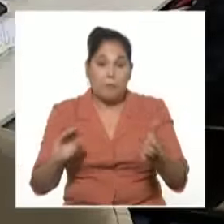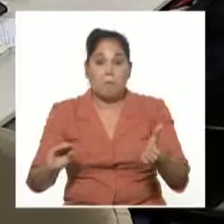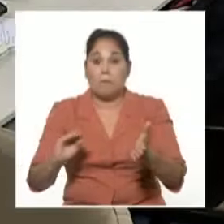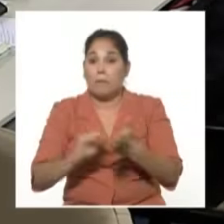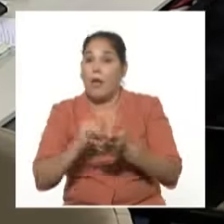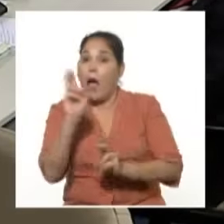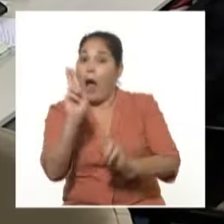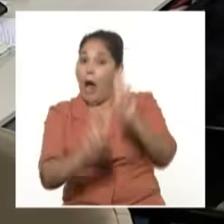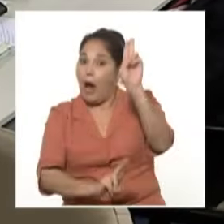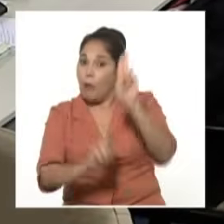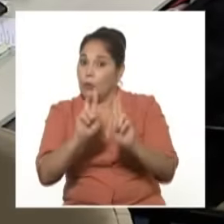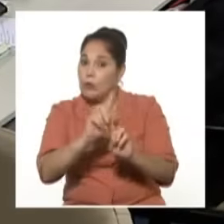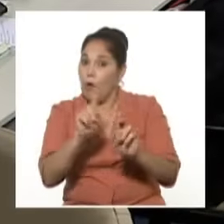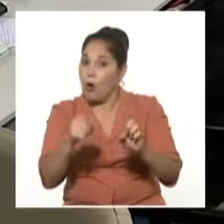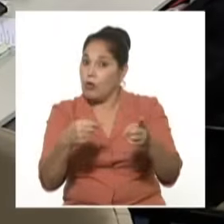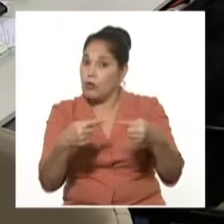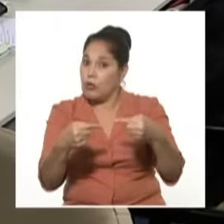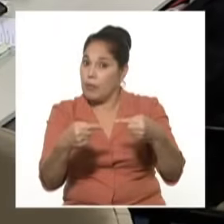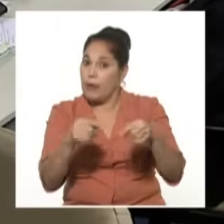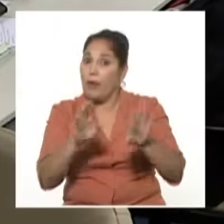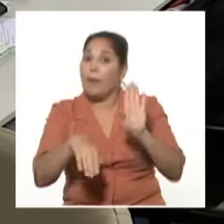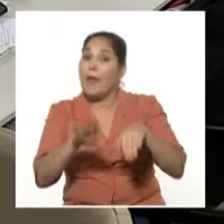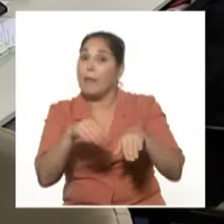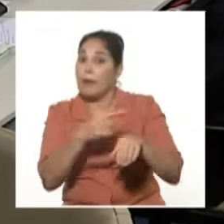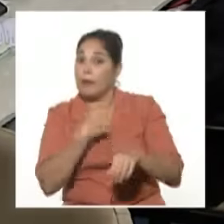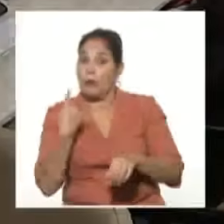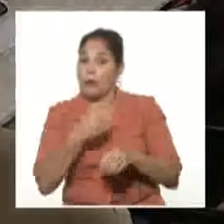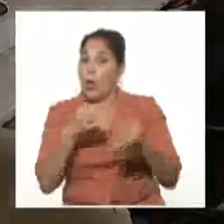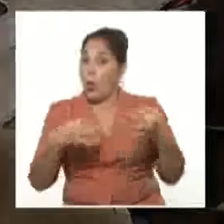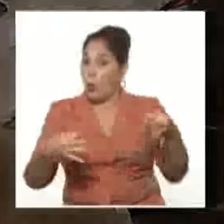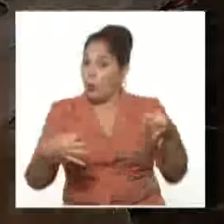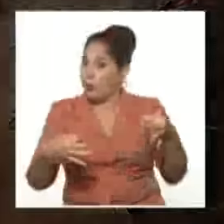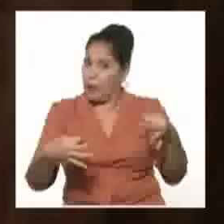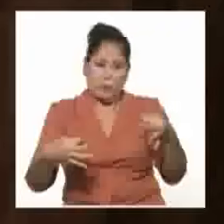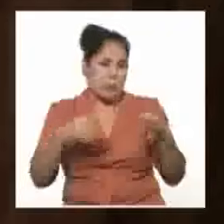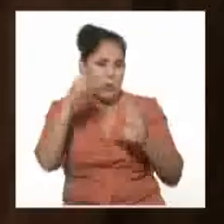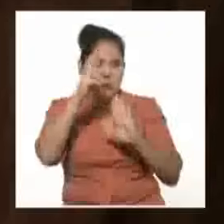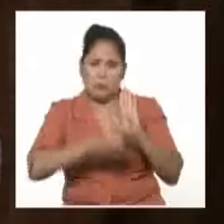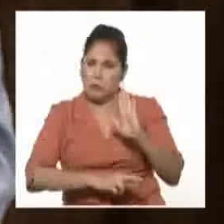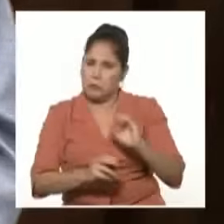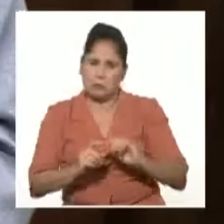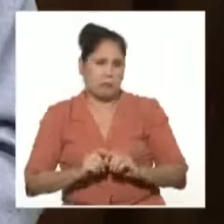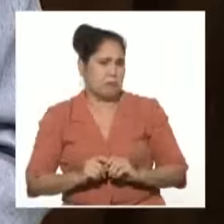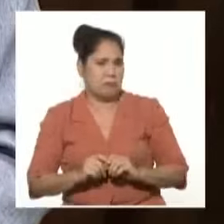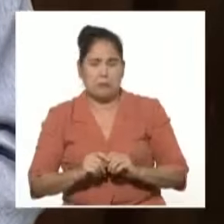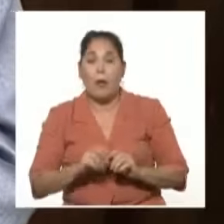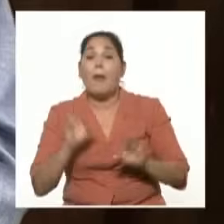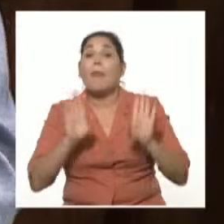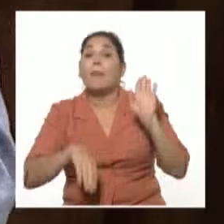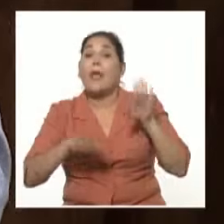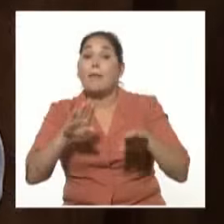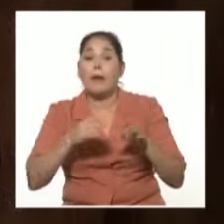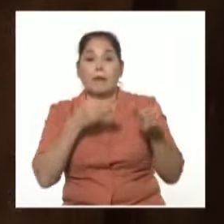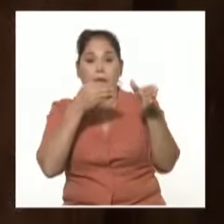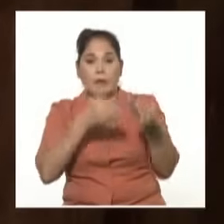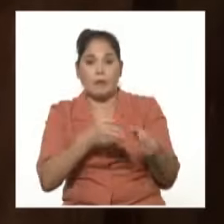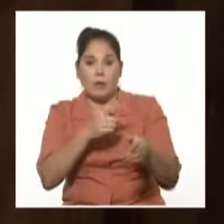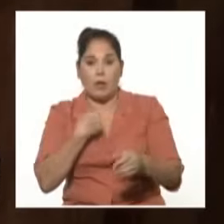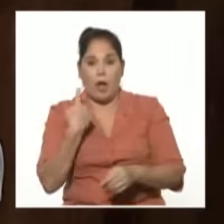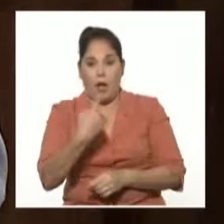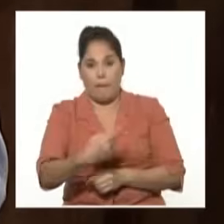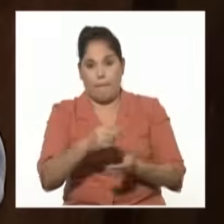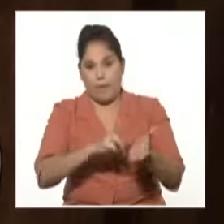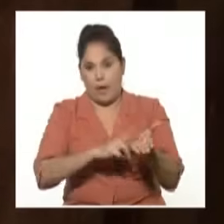acuerdos de este 11º Pleno no dependerá solamente de documentos y resoluciones. dependerá de la conducta diaria de cada